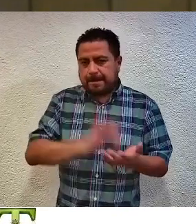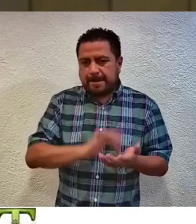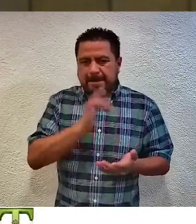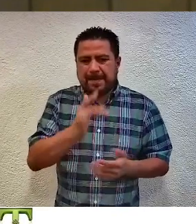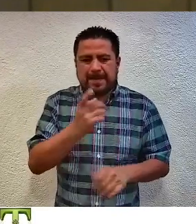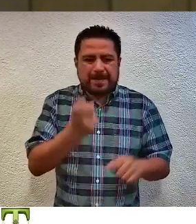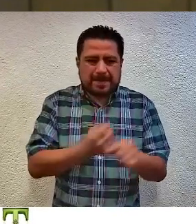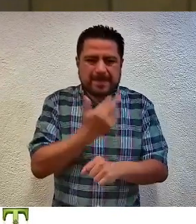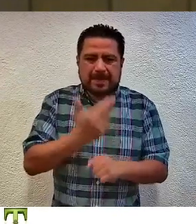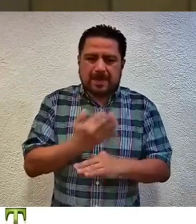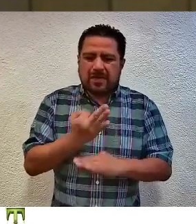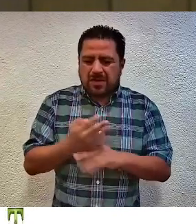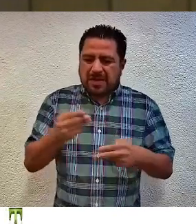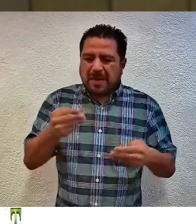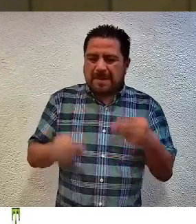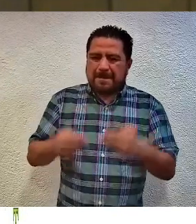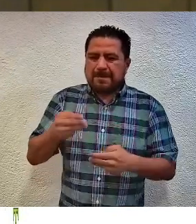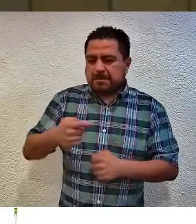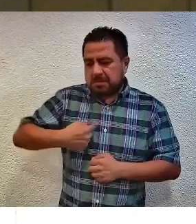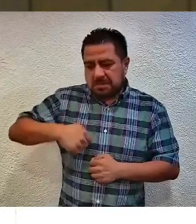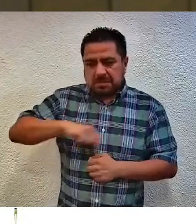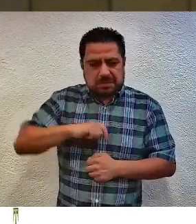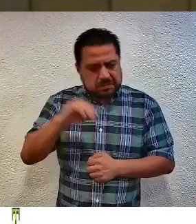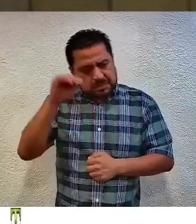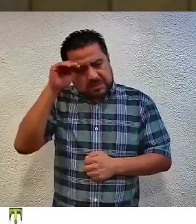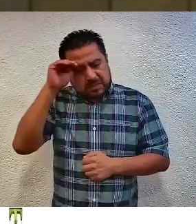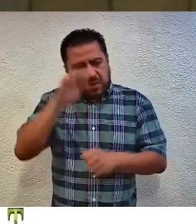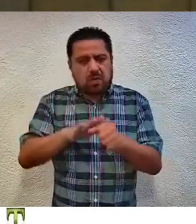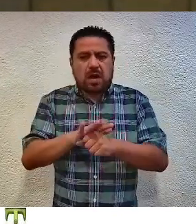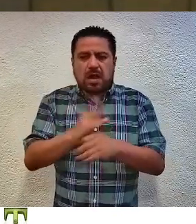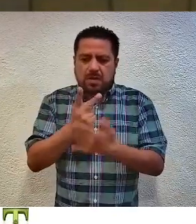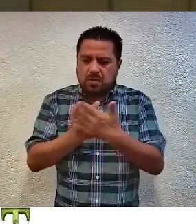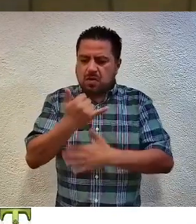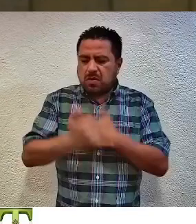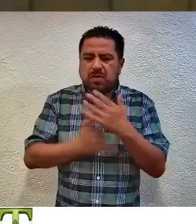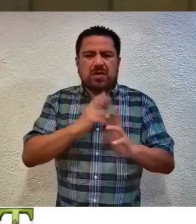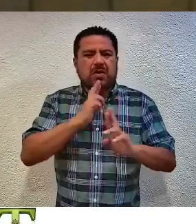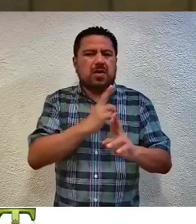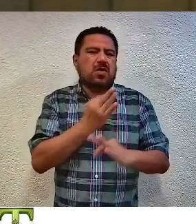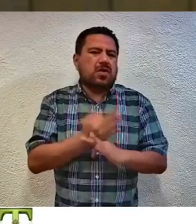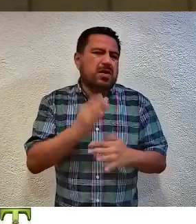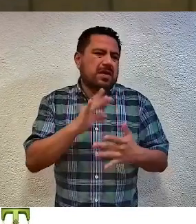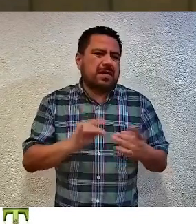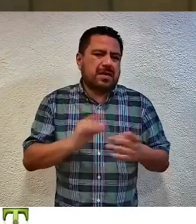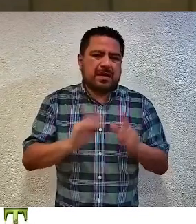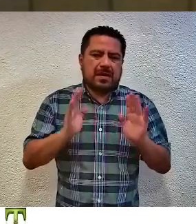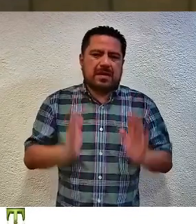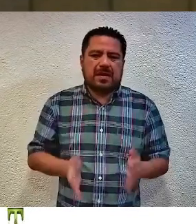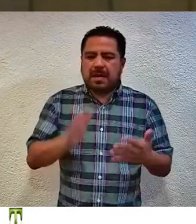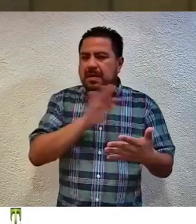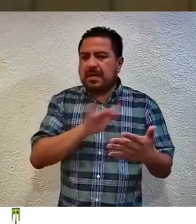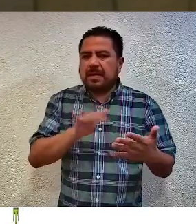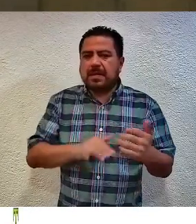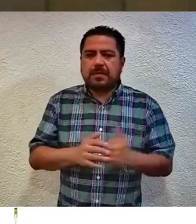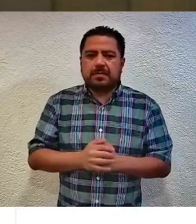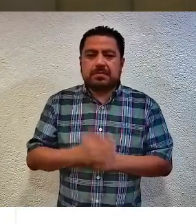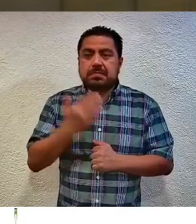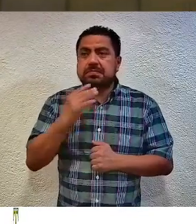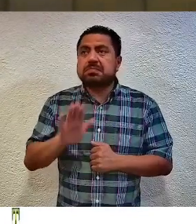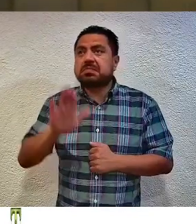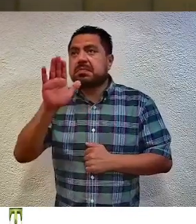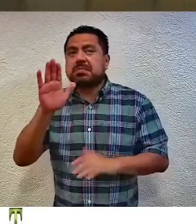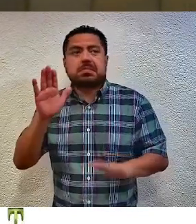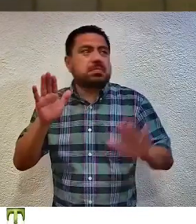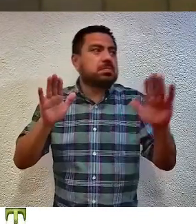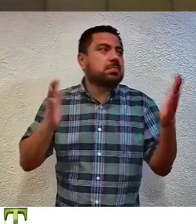secretario. Magistradas, magistrado, está en nuestra consideración el proyecto de resolución del que se ha dado cuenta. No habiendo comentarios